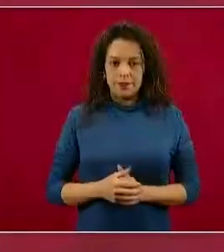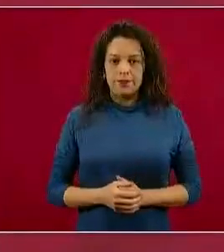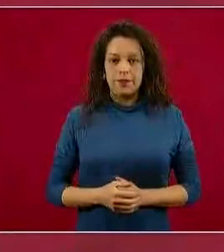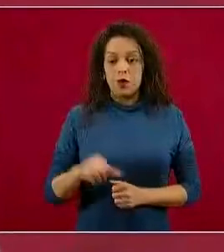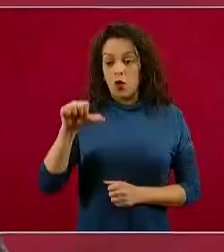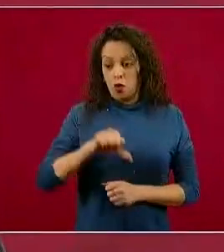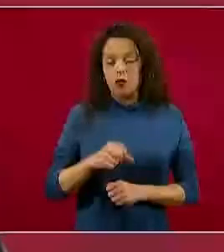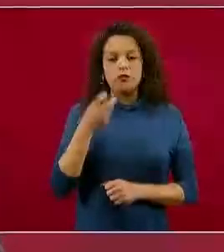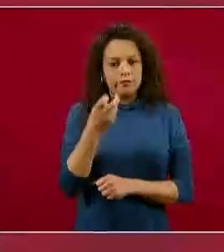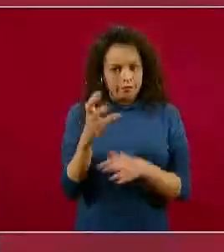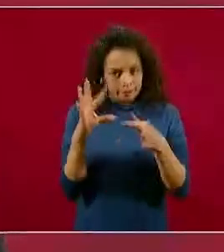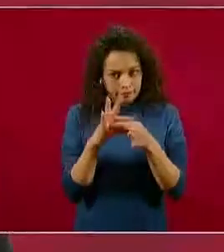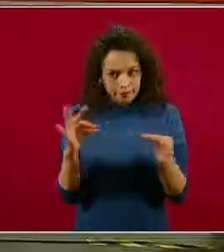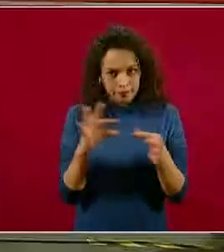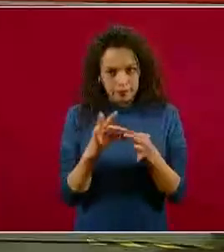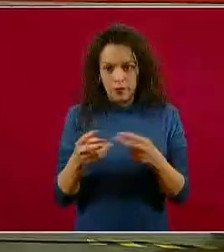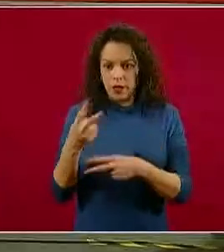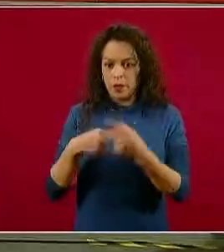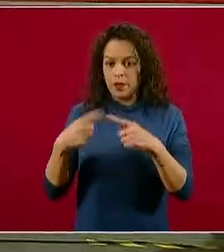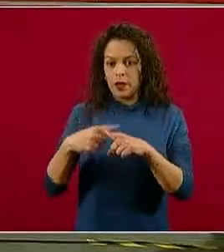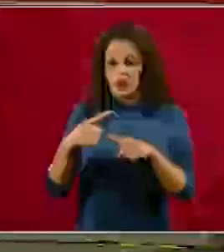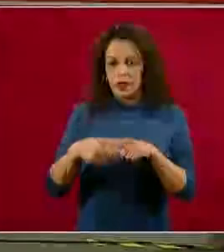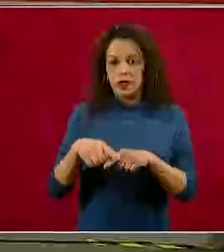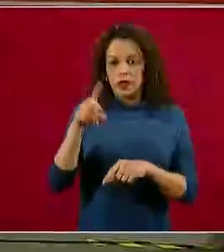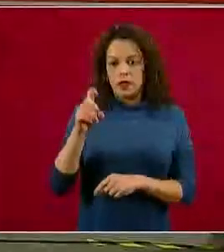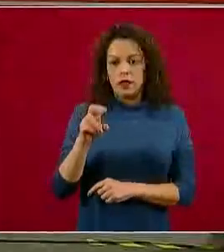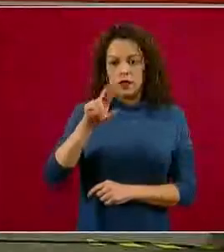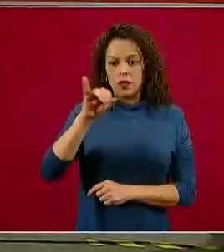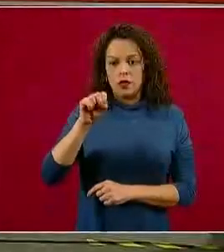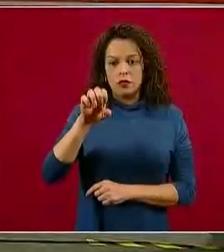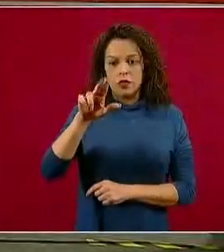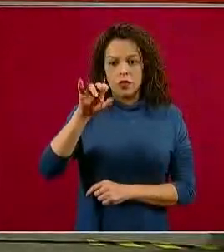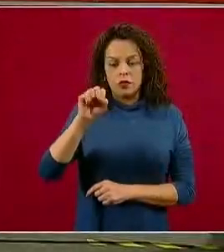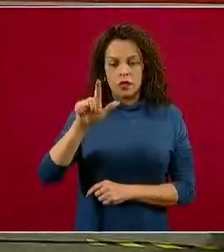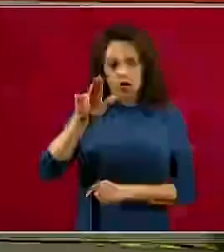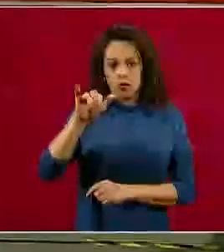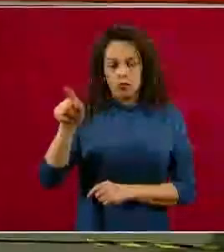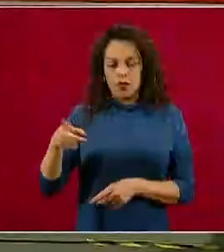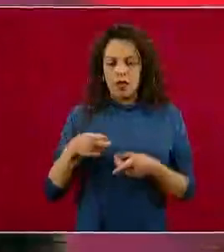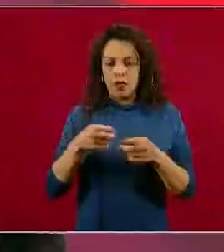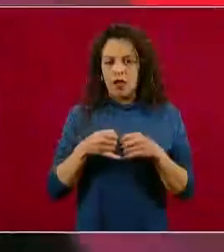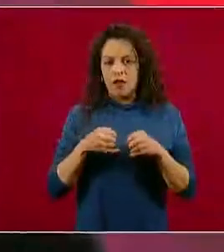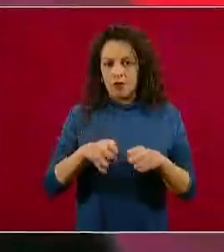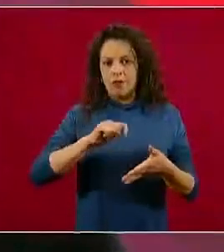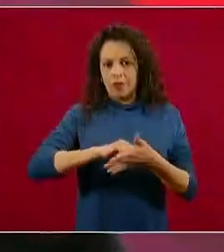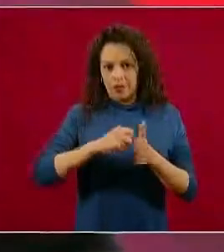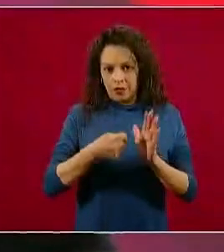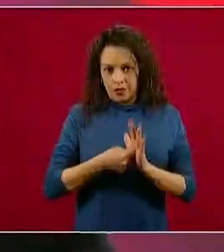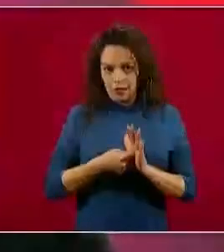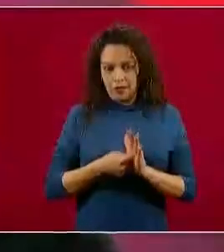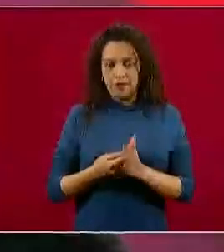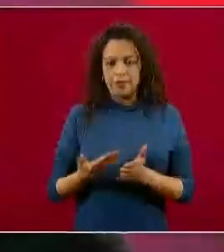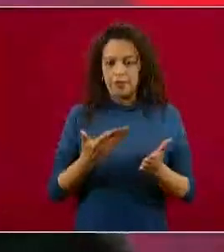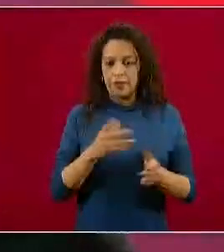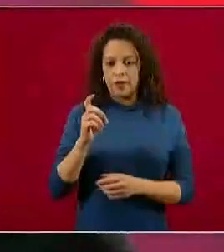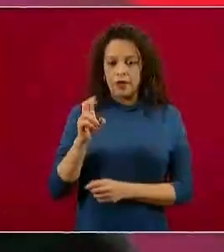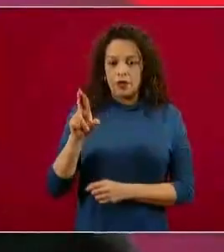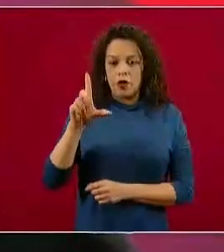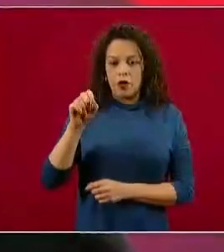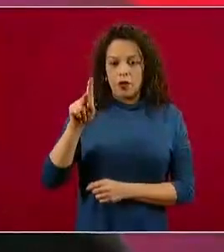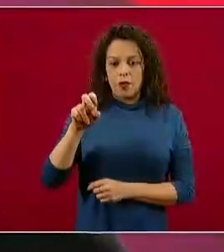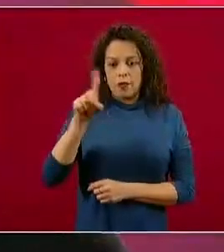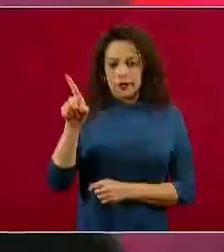Me acompañan el doctor José Luis Alomía, director general de Epidemiología, quien presentará el informe técnico, y el doctor Ruy López Ridaura, quien